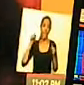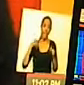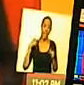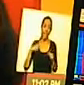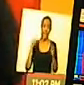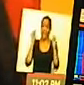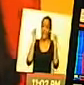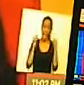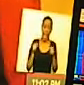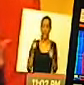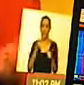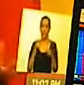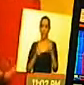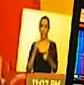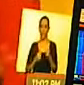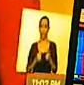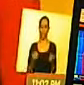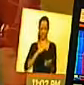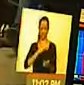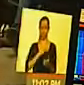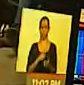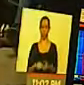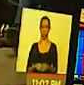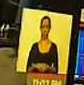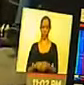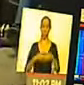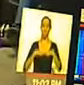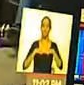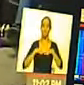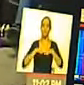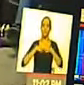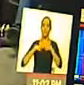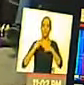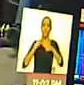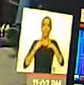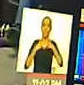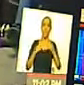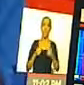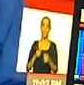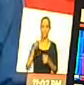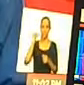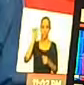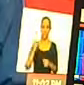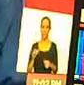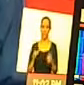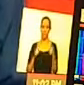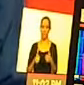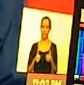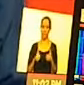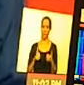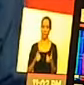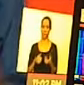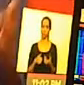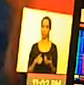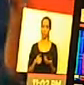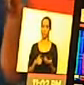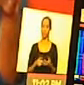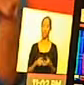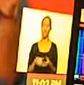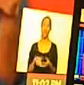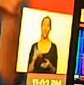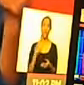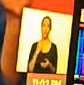que le tienen que llamar. Y además, la, a, ¿qué es? Y además, si se analiza bien el texto, pudiésemos